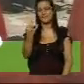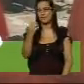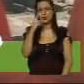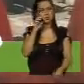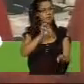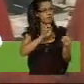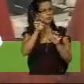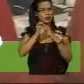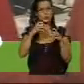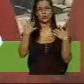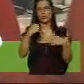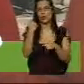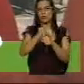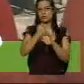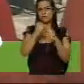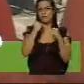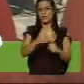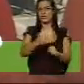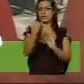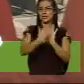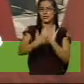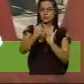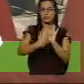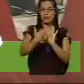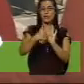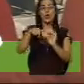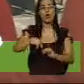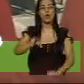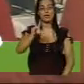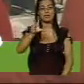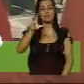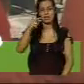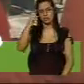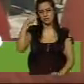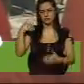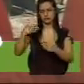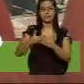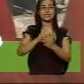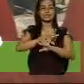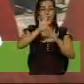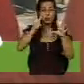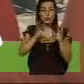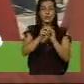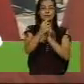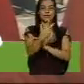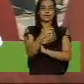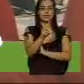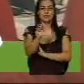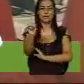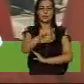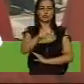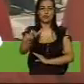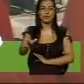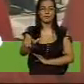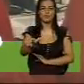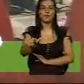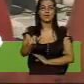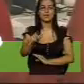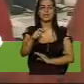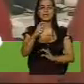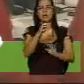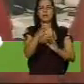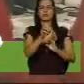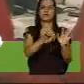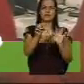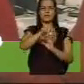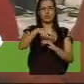jornada intensa de trabajo. Se han registrado al tercer día 310 personas, un promedio de 60 personas cada día.